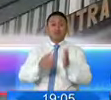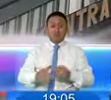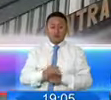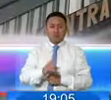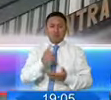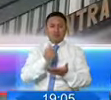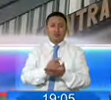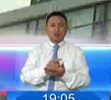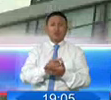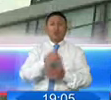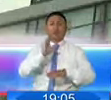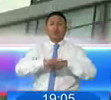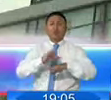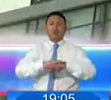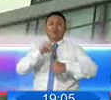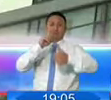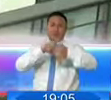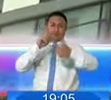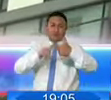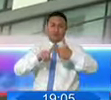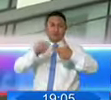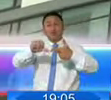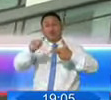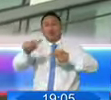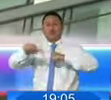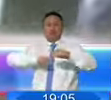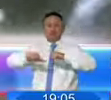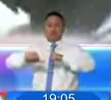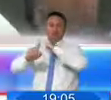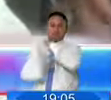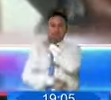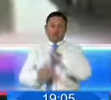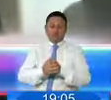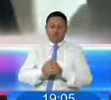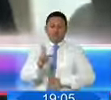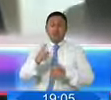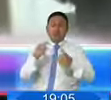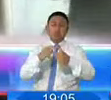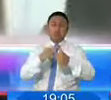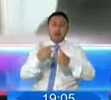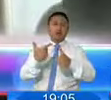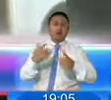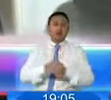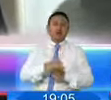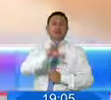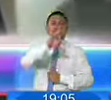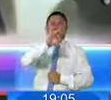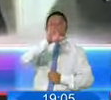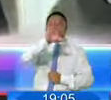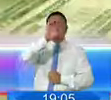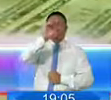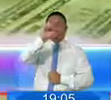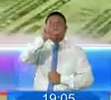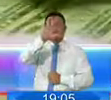predeterminó dos responsabilidades civiles y una administrativa. La primera predeterminación es de